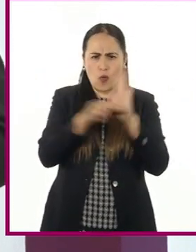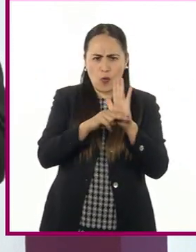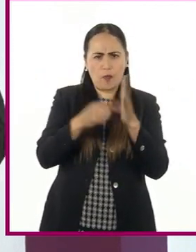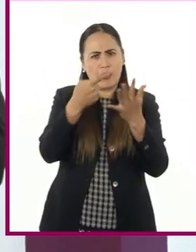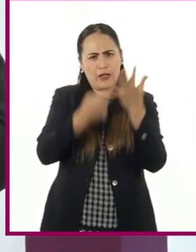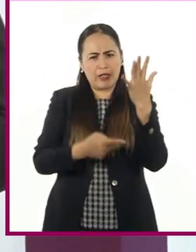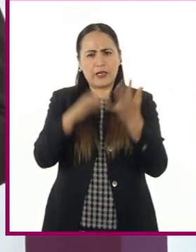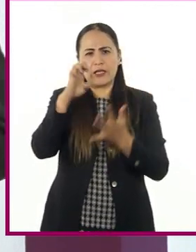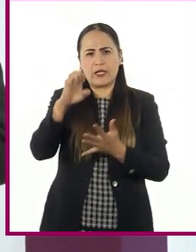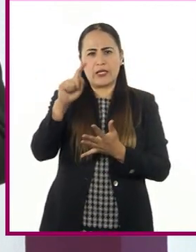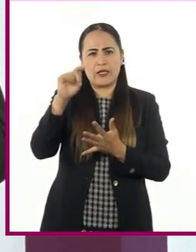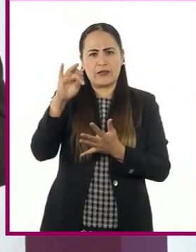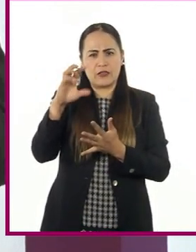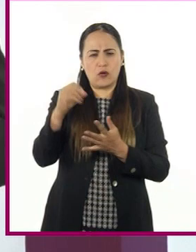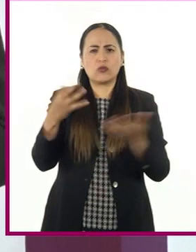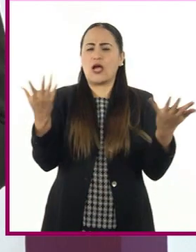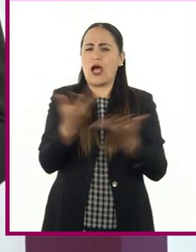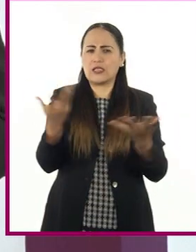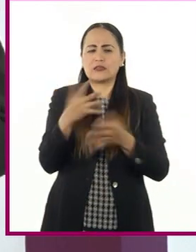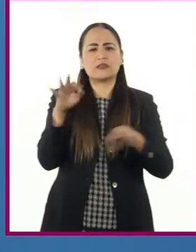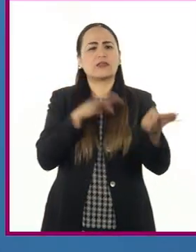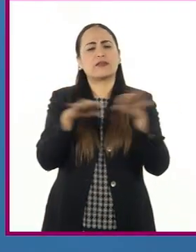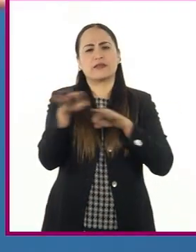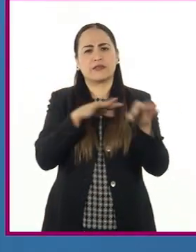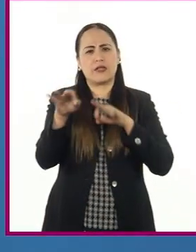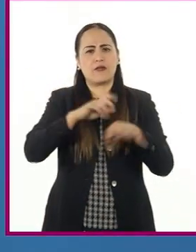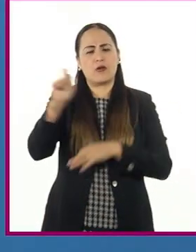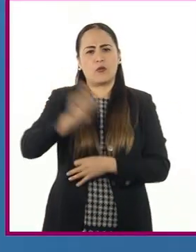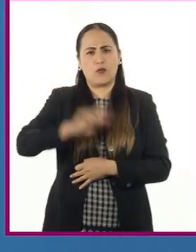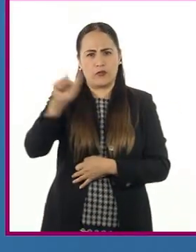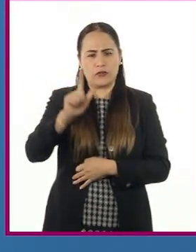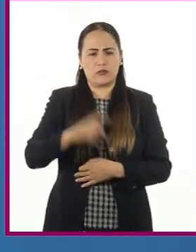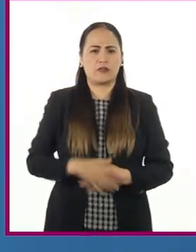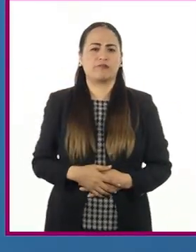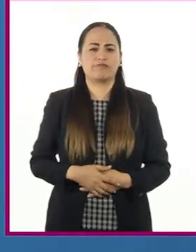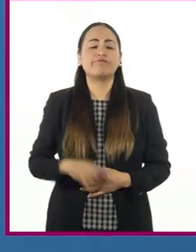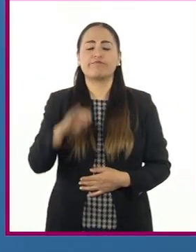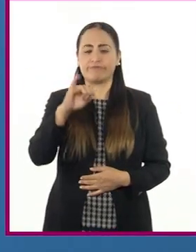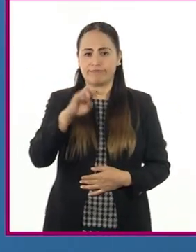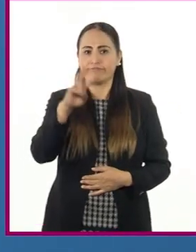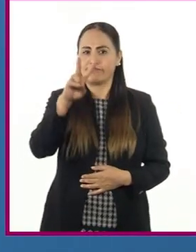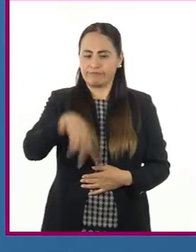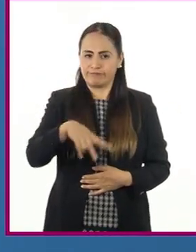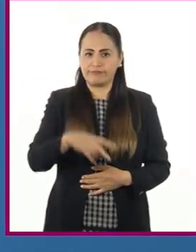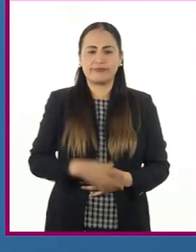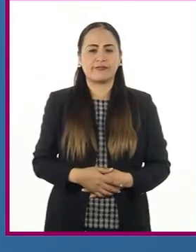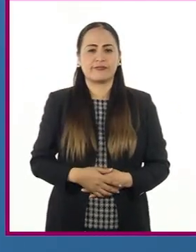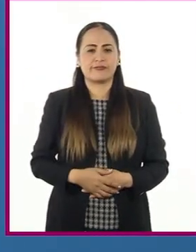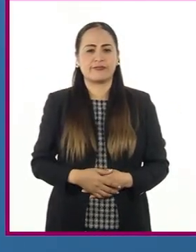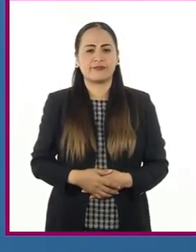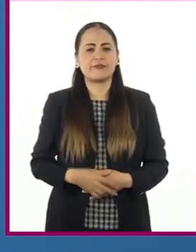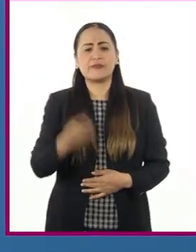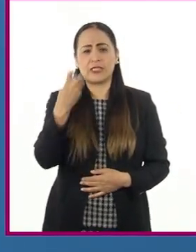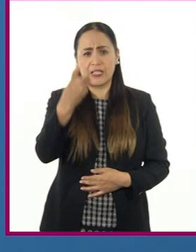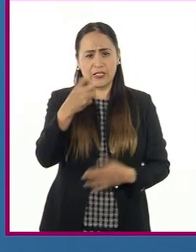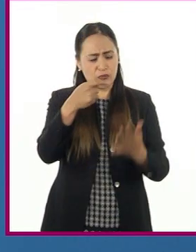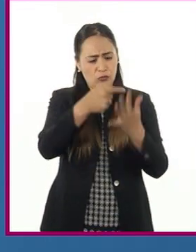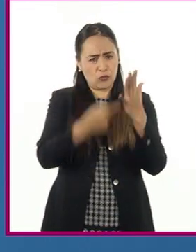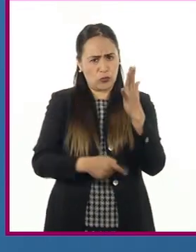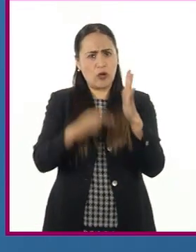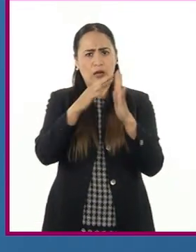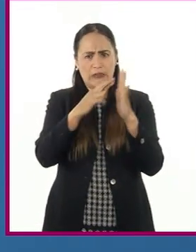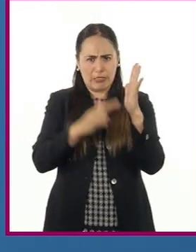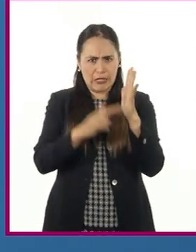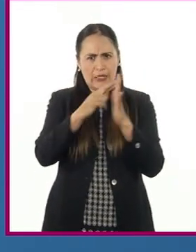y éticos que rigen su práctica profesional. Así es, maestra. Podemos pensar que estos principios deben